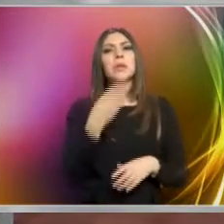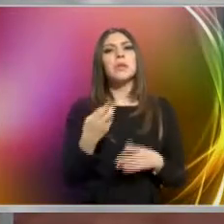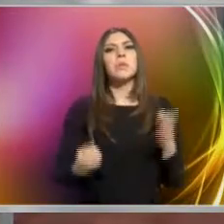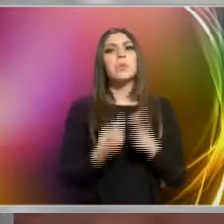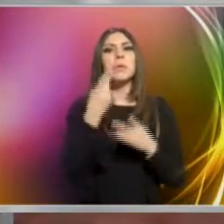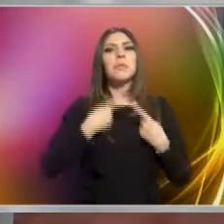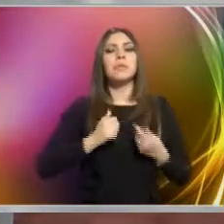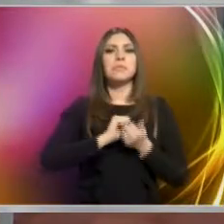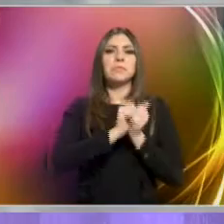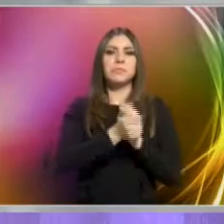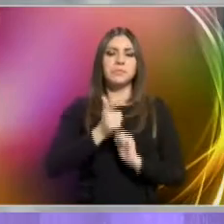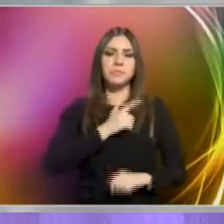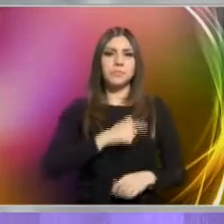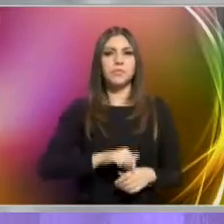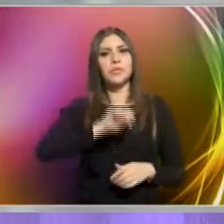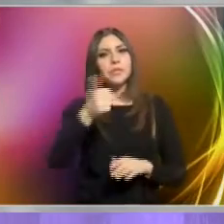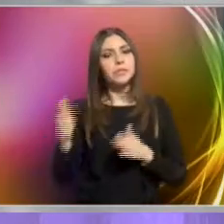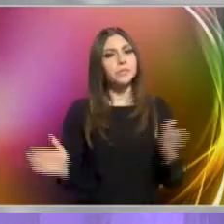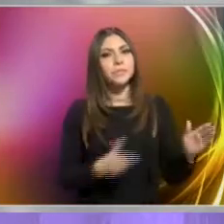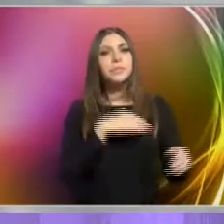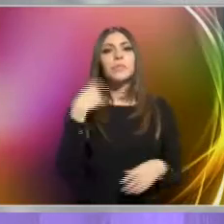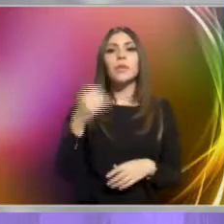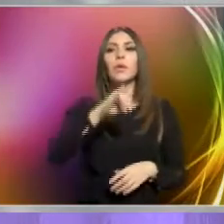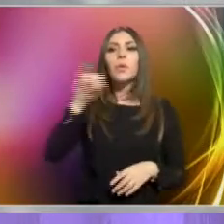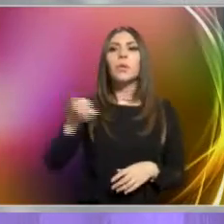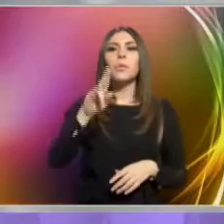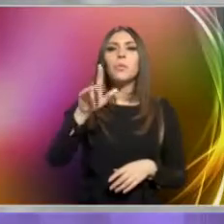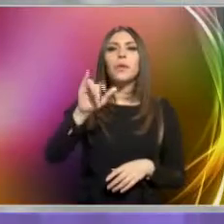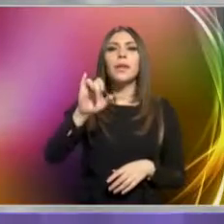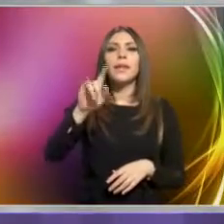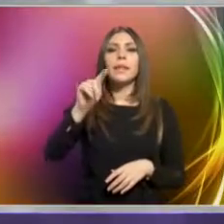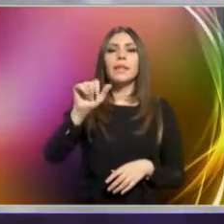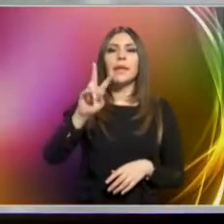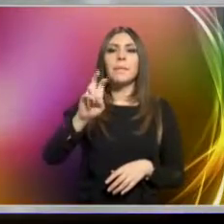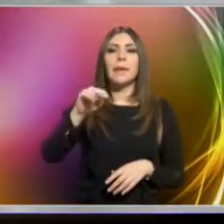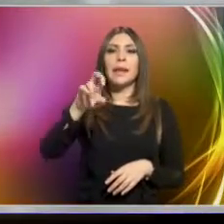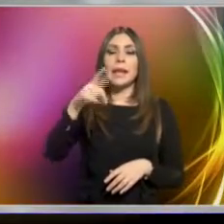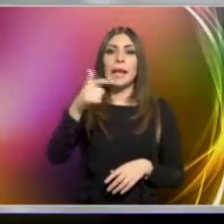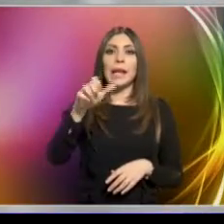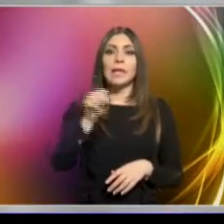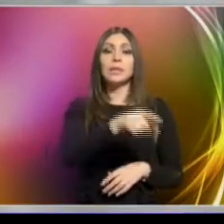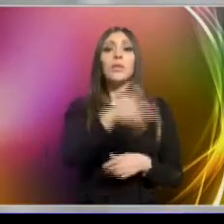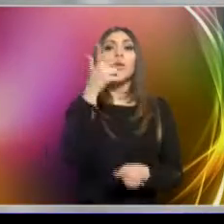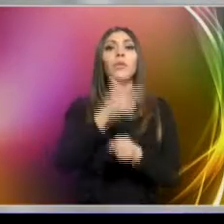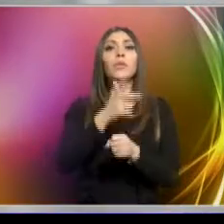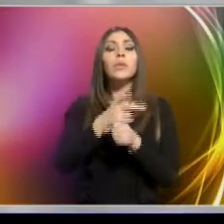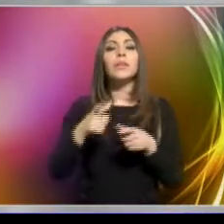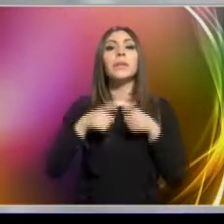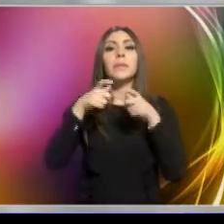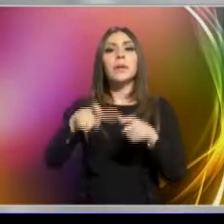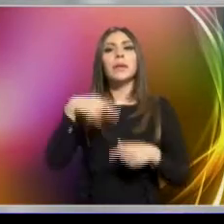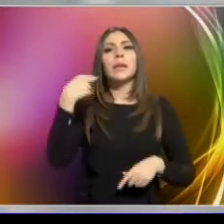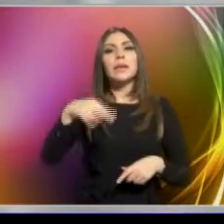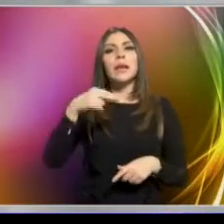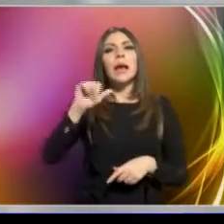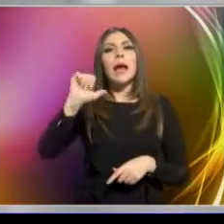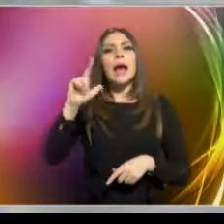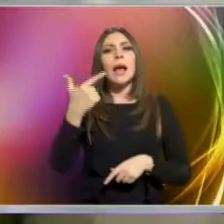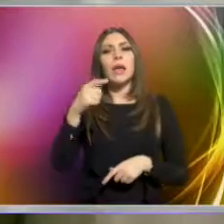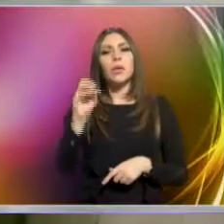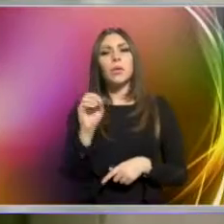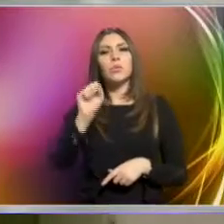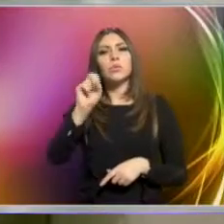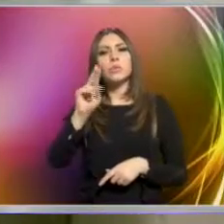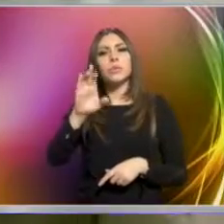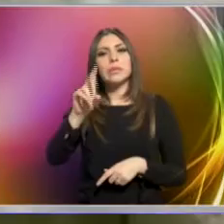público. De ahí nos vamos con Julieta Venegas. Es el octavo disco de Julieta y esta vez el disco se llama Algo Sucede.